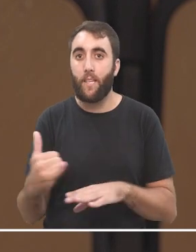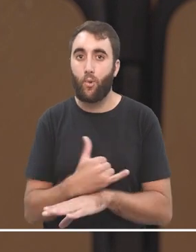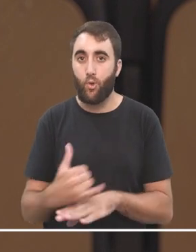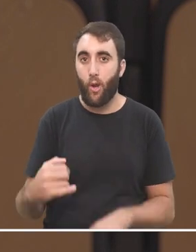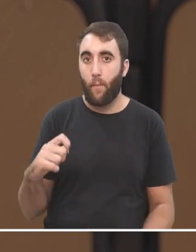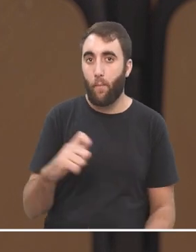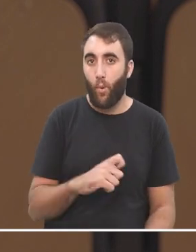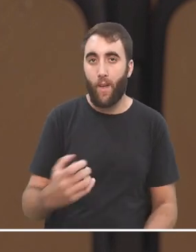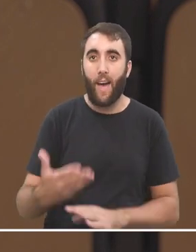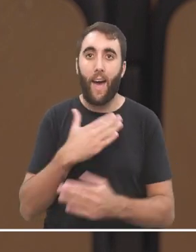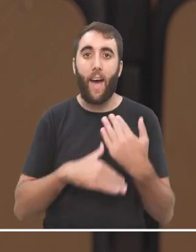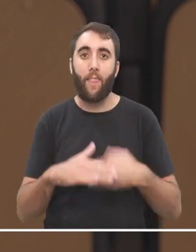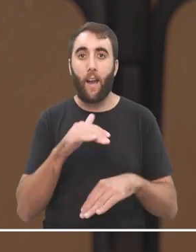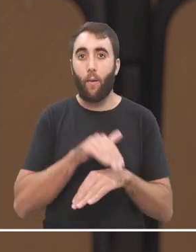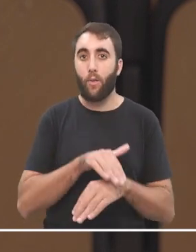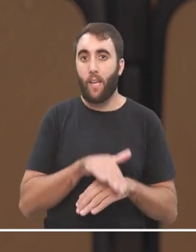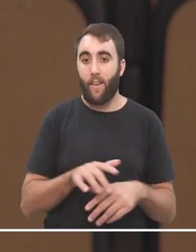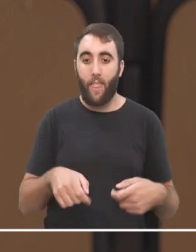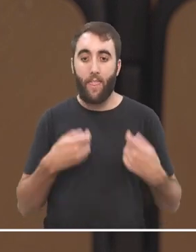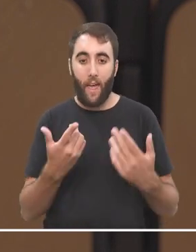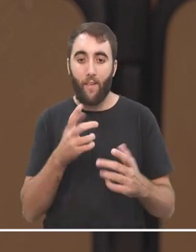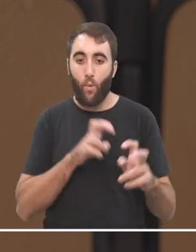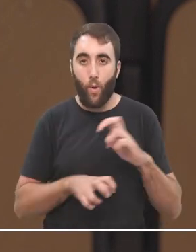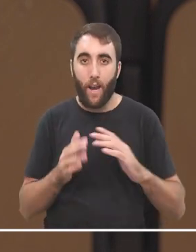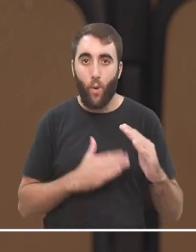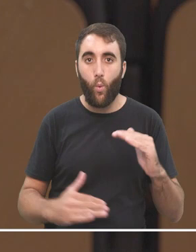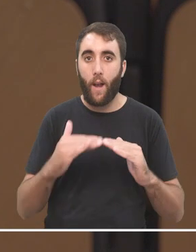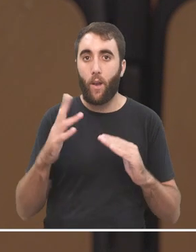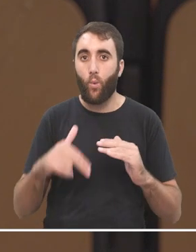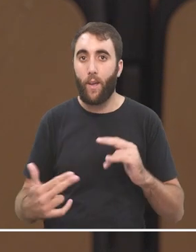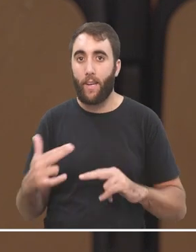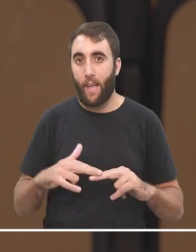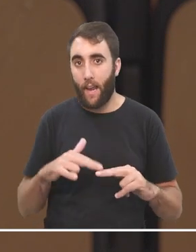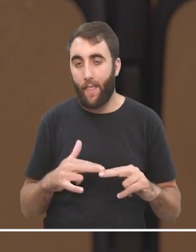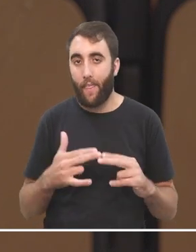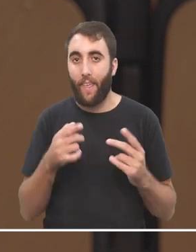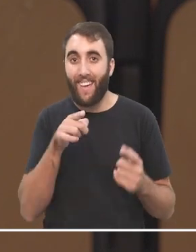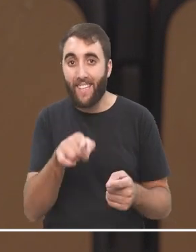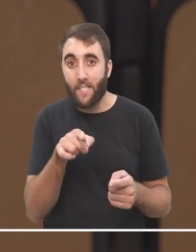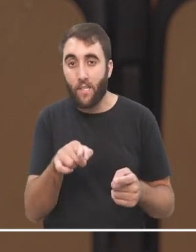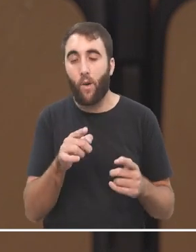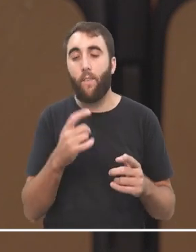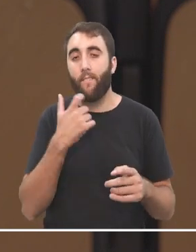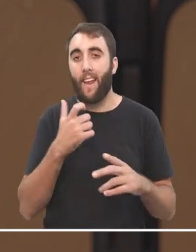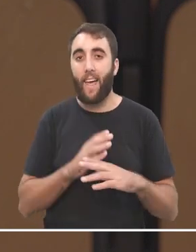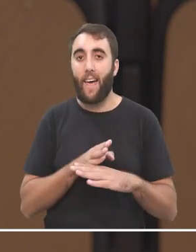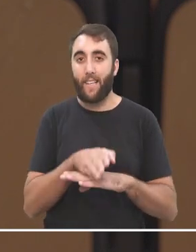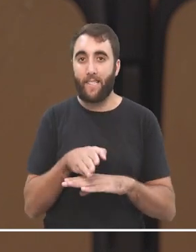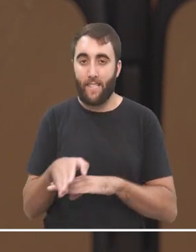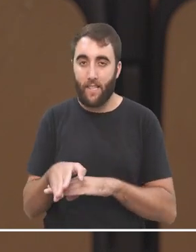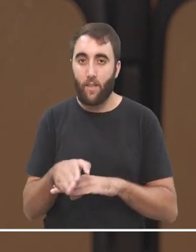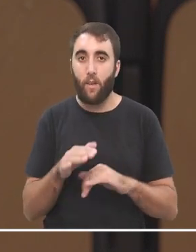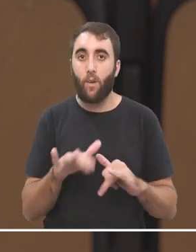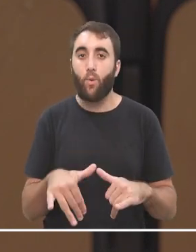instituciones que antes se ocupaban de estos asuntos implica, por un lado, la falta de acceso